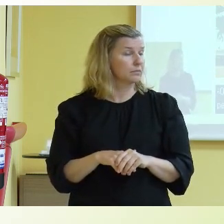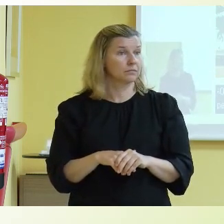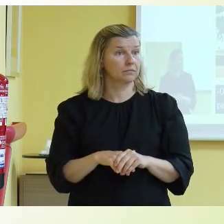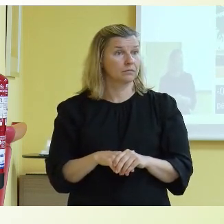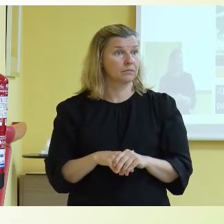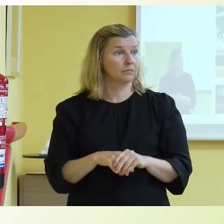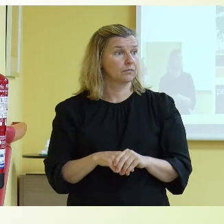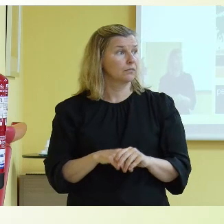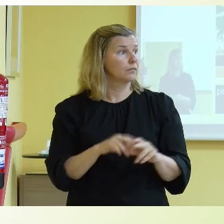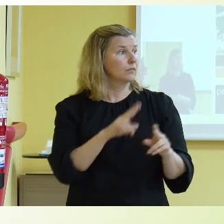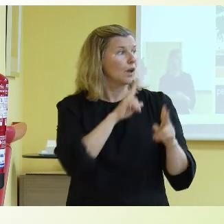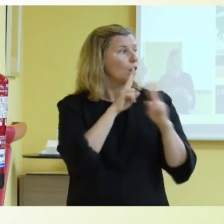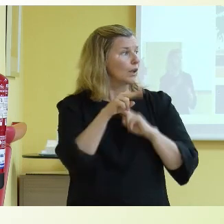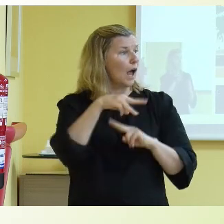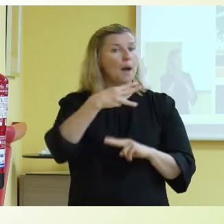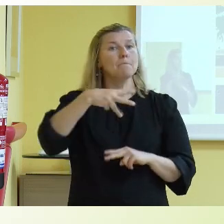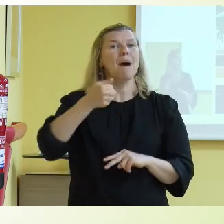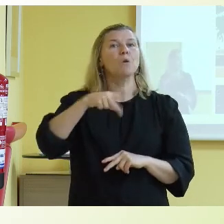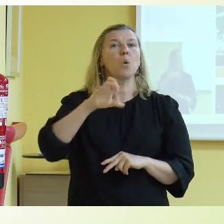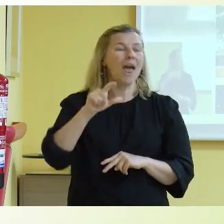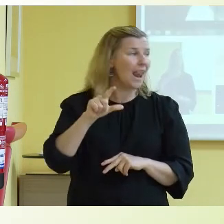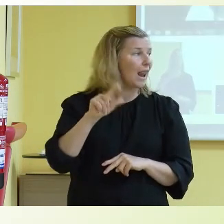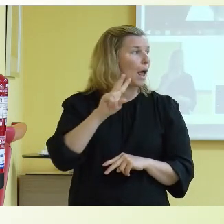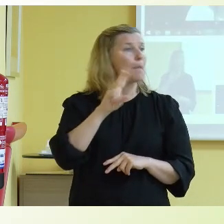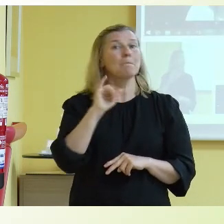contestáis los dos, Manuel y Virginia, ¿vale? Espera un segundo, Virginia.